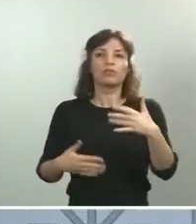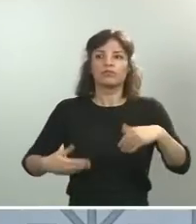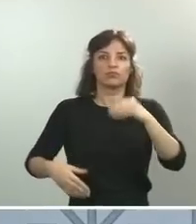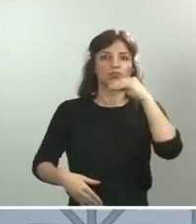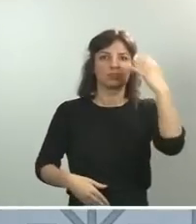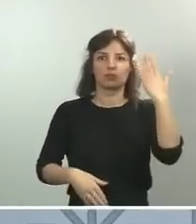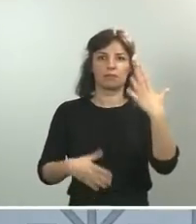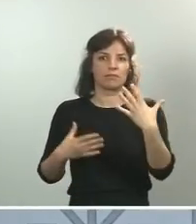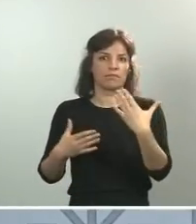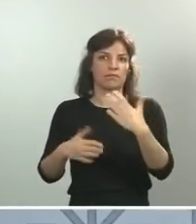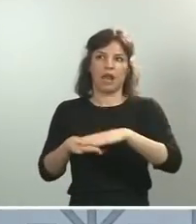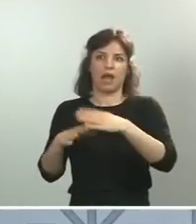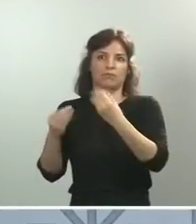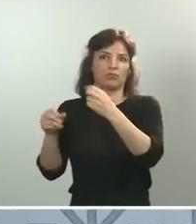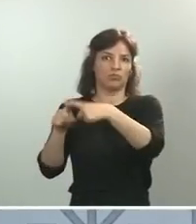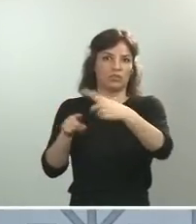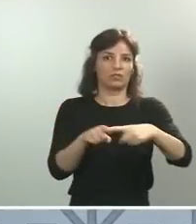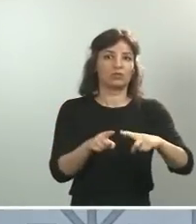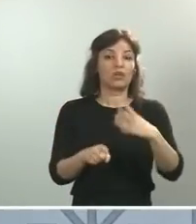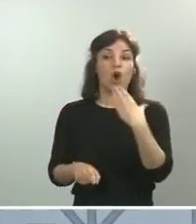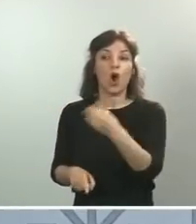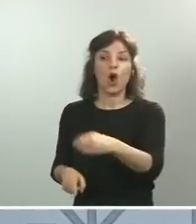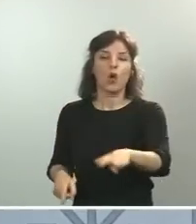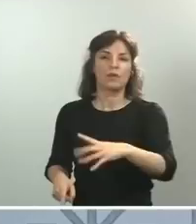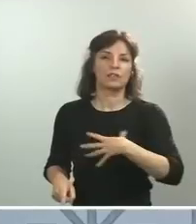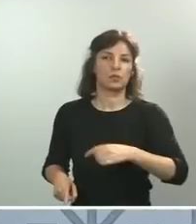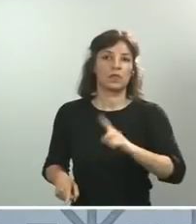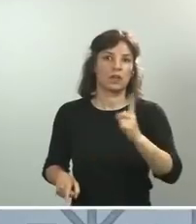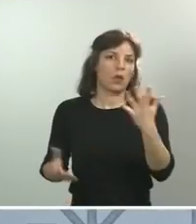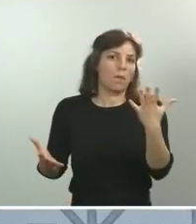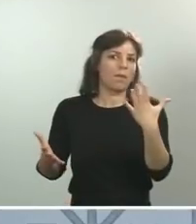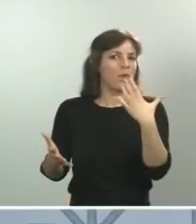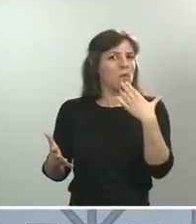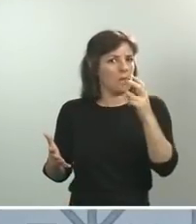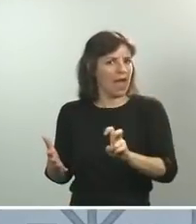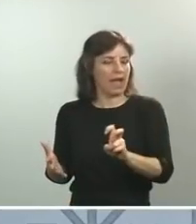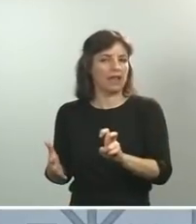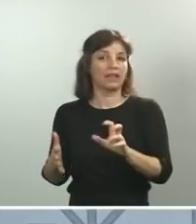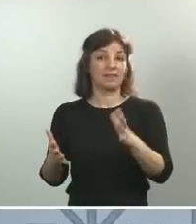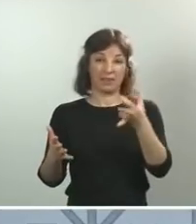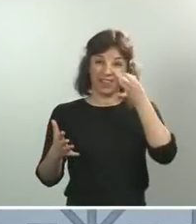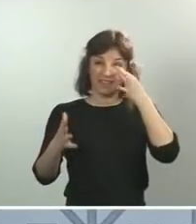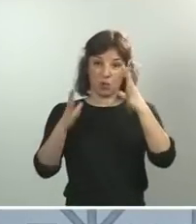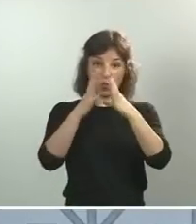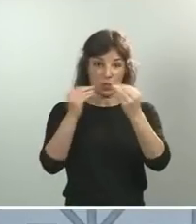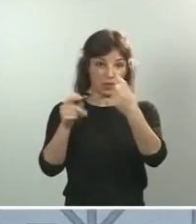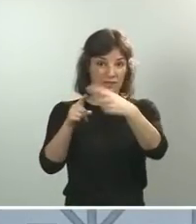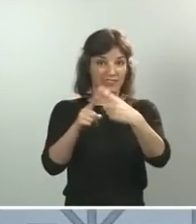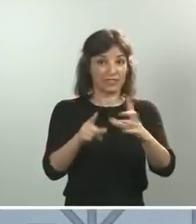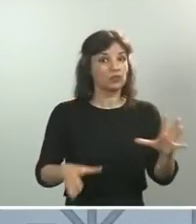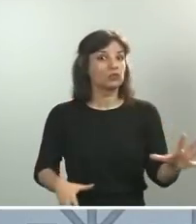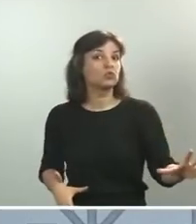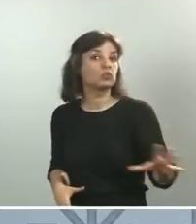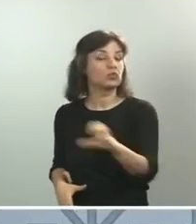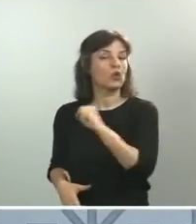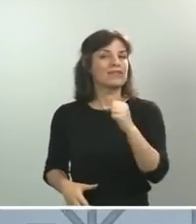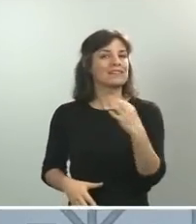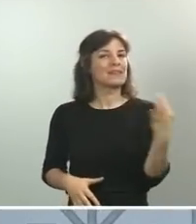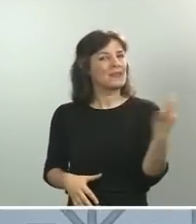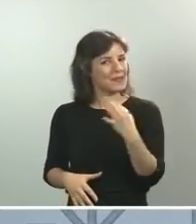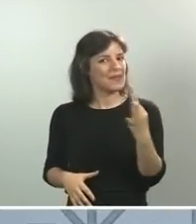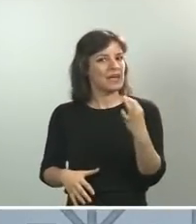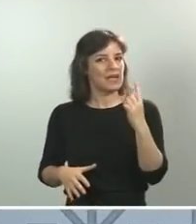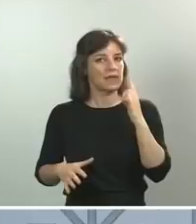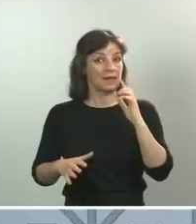más jóvenes. Pero, todas las universidades deberían mantener la tensión y el esfuerzo que han